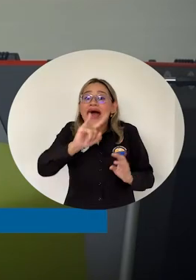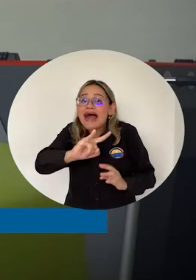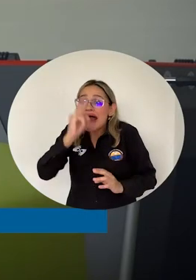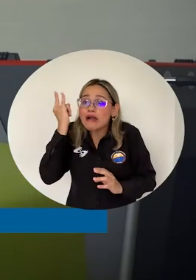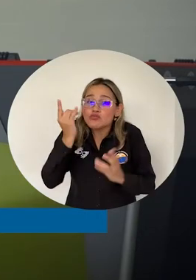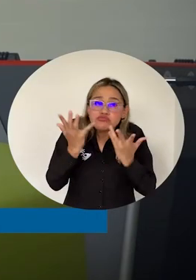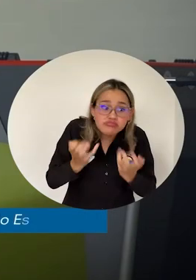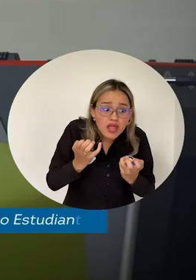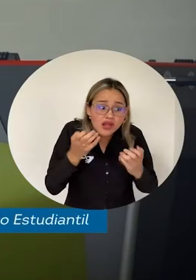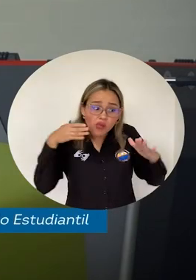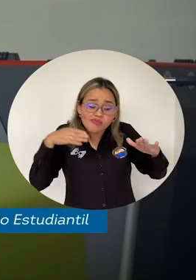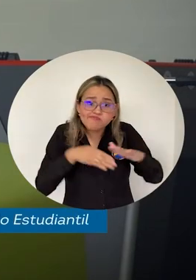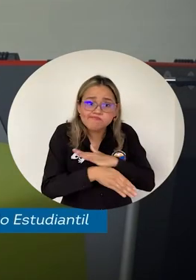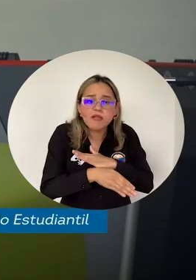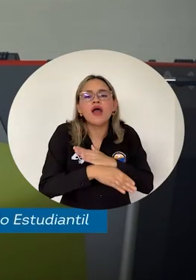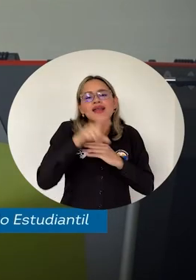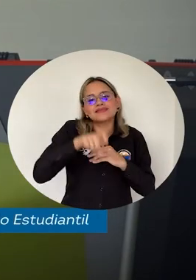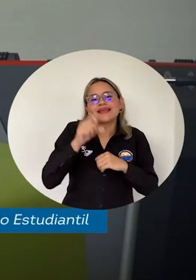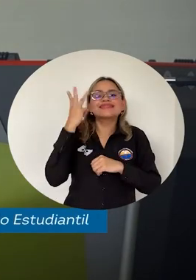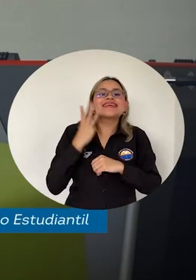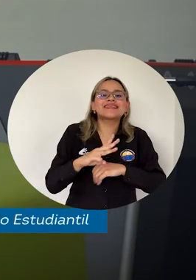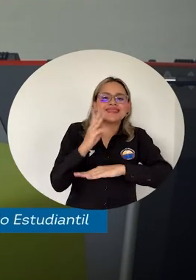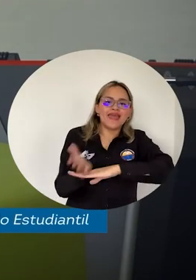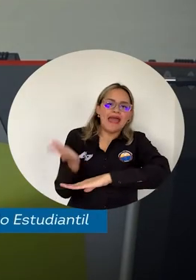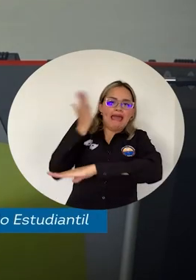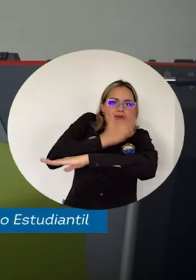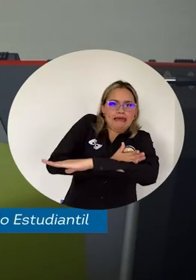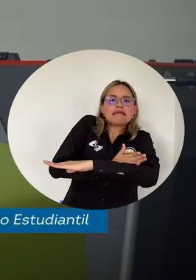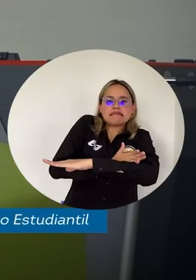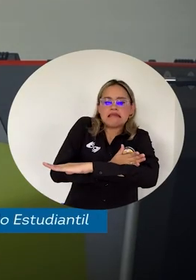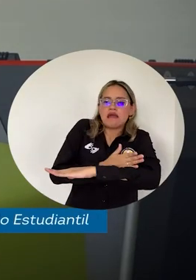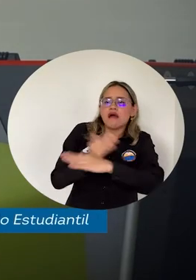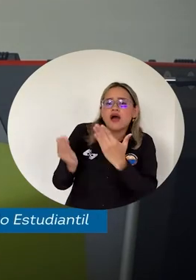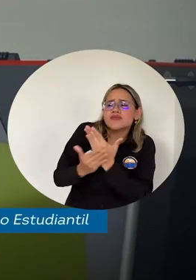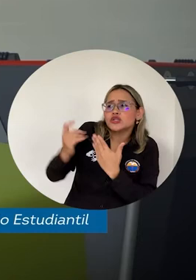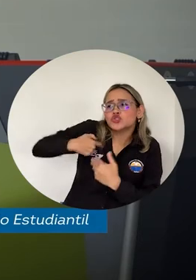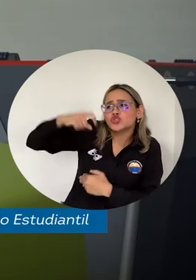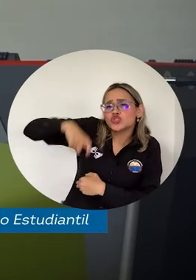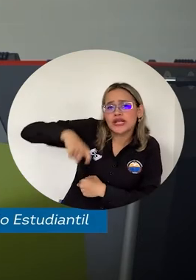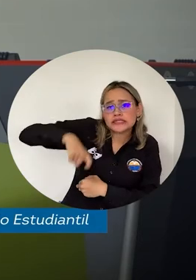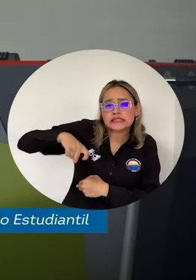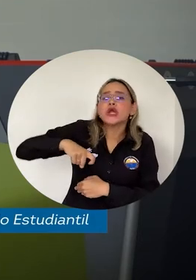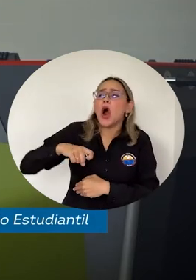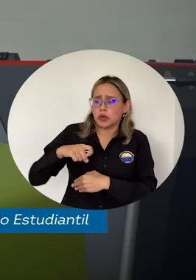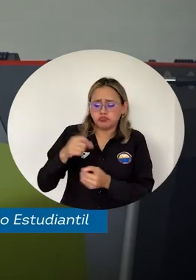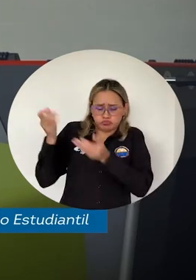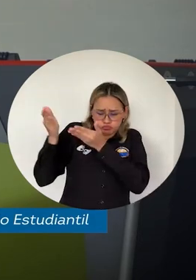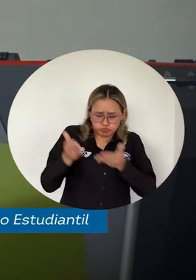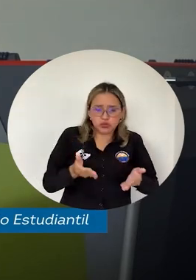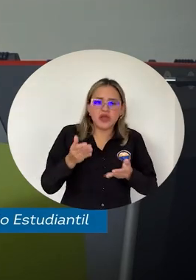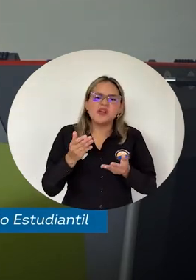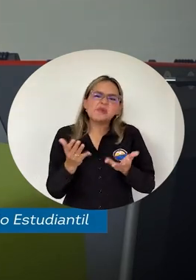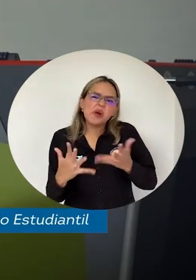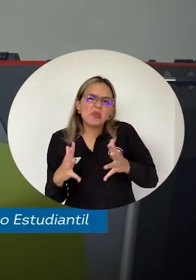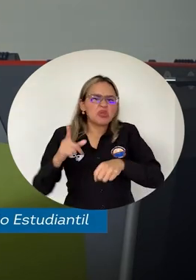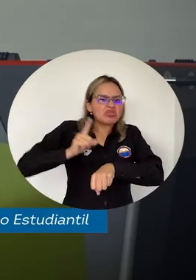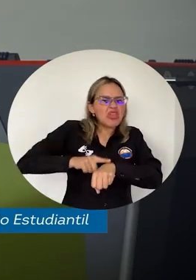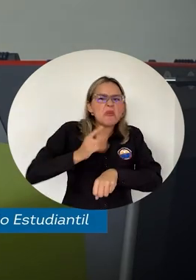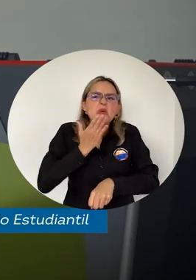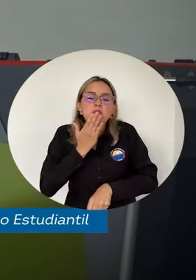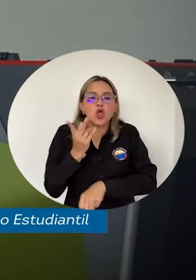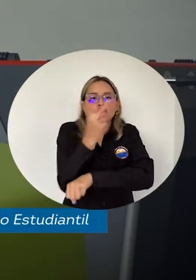una solicitud tres días antes y se concederá un espacio por dos horas Esto dos días al mes